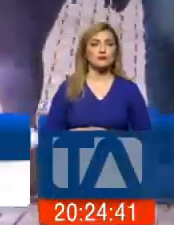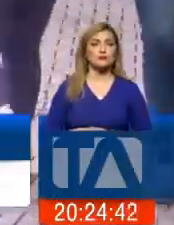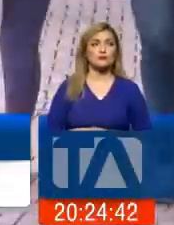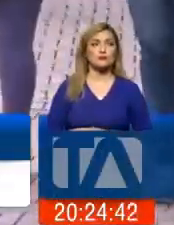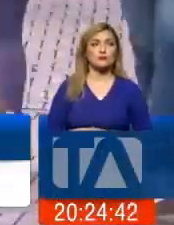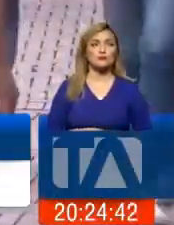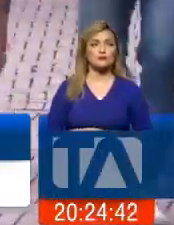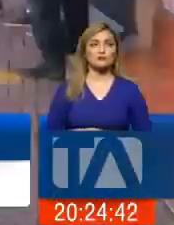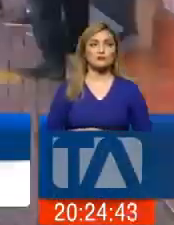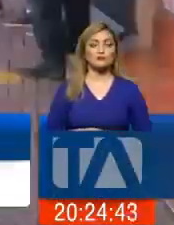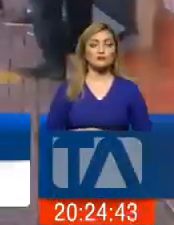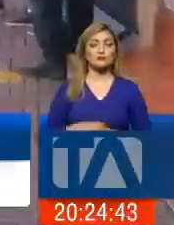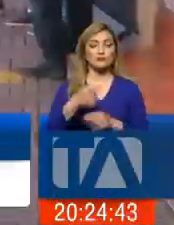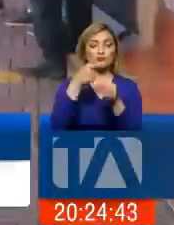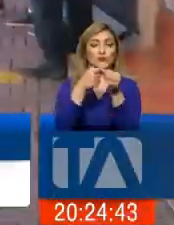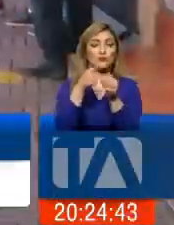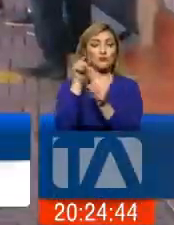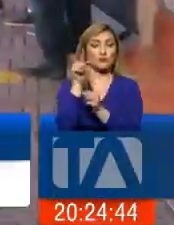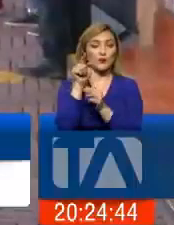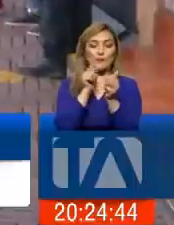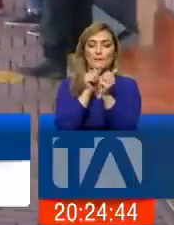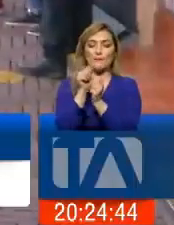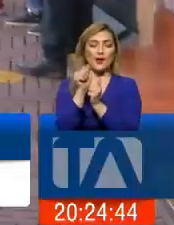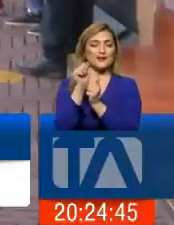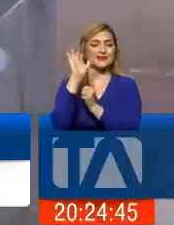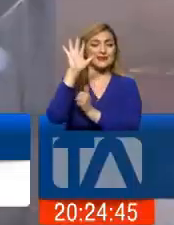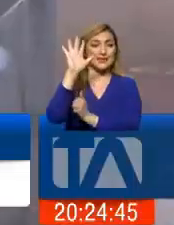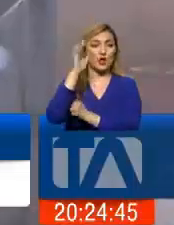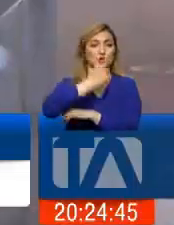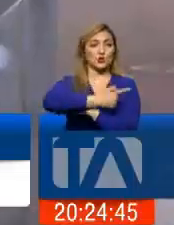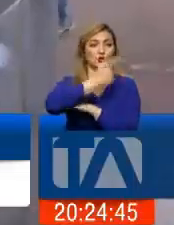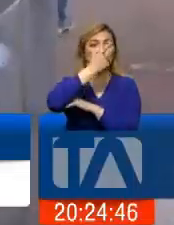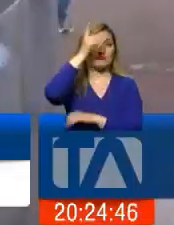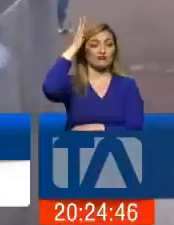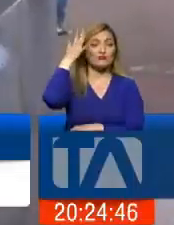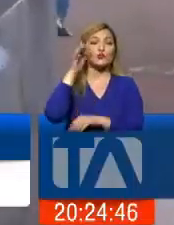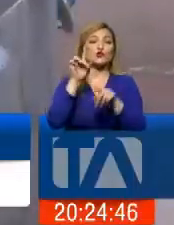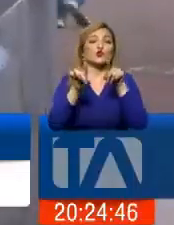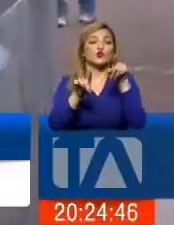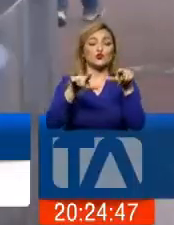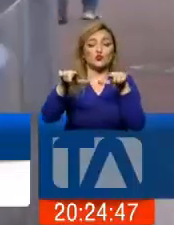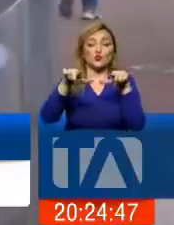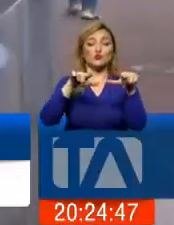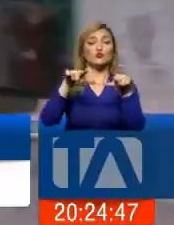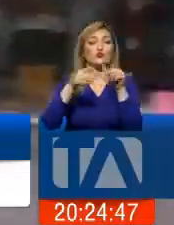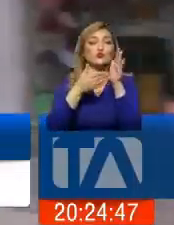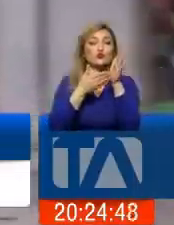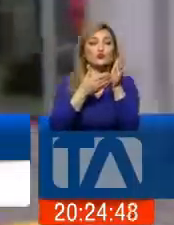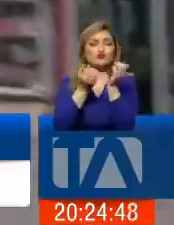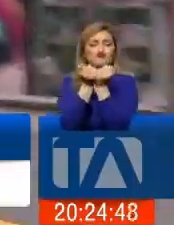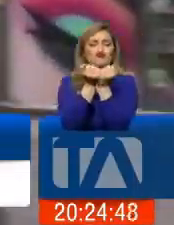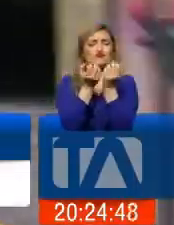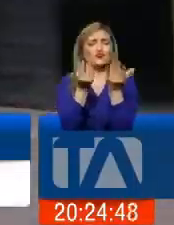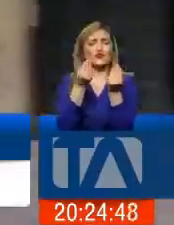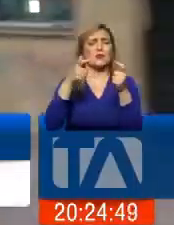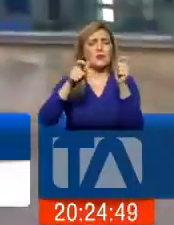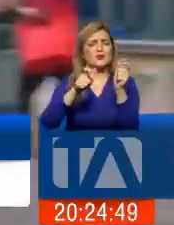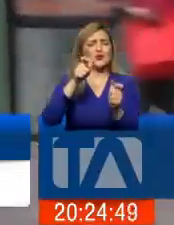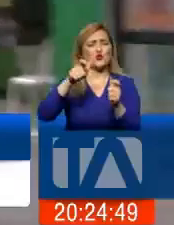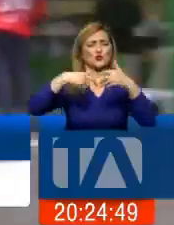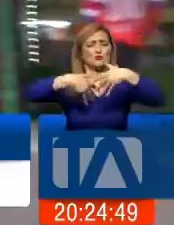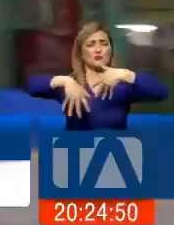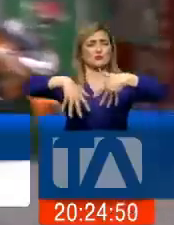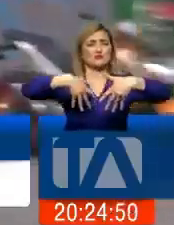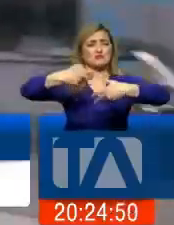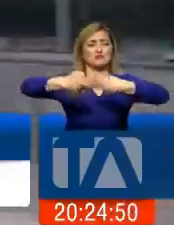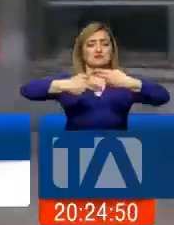Son las dos caras de la capital luego de cinco días en semáforo amarillo. Algunos sectores de la ciudad lucen llenos. La mayoría de negocios